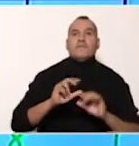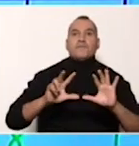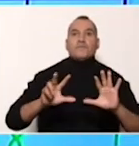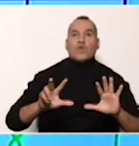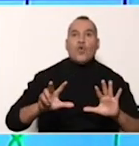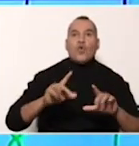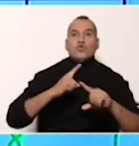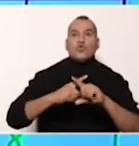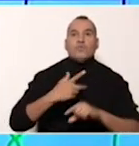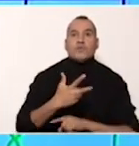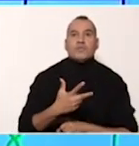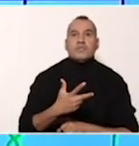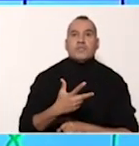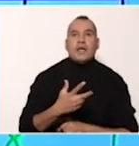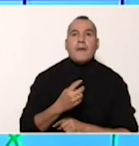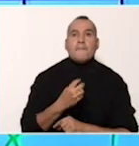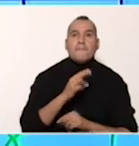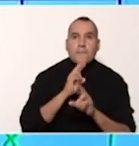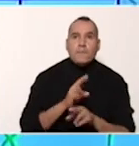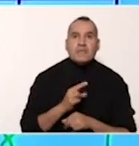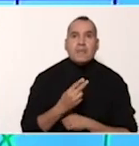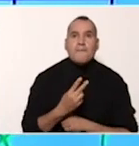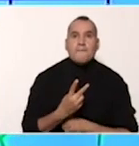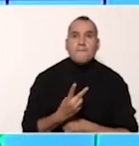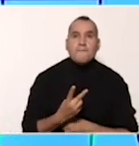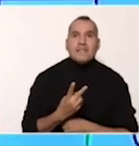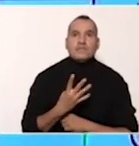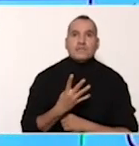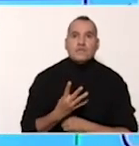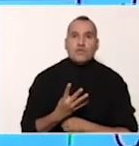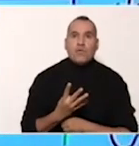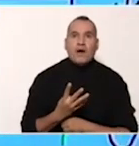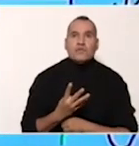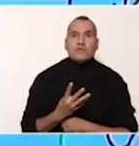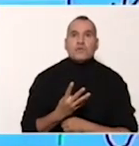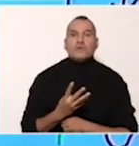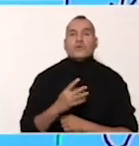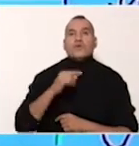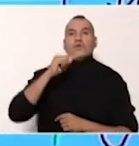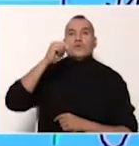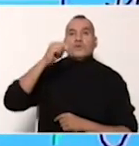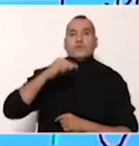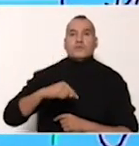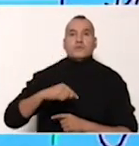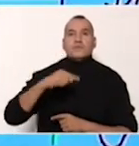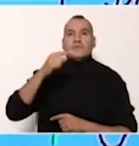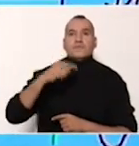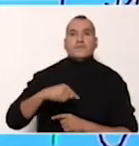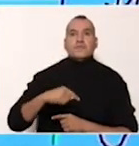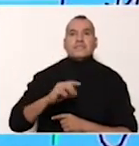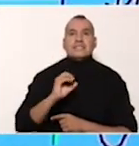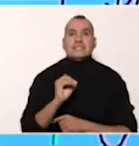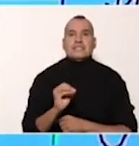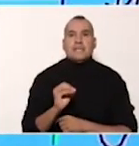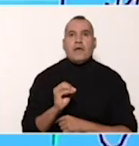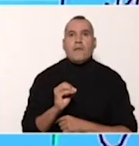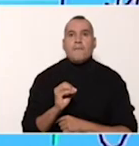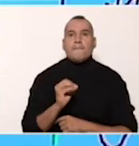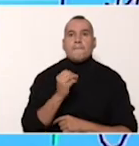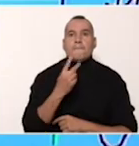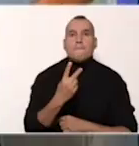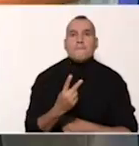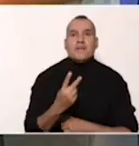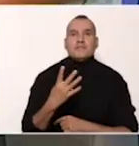3, 24, y ahora más 24 menos 24 por ser términos opuestos, eso da